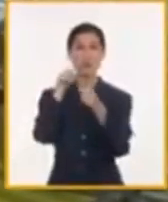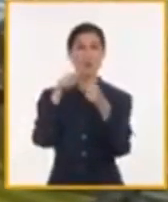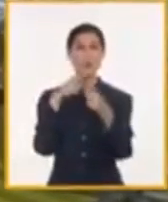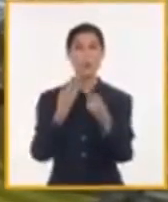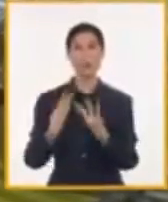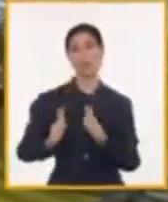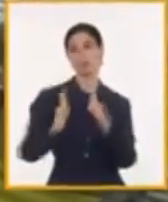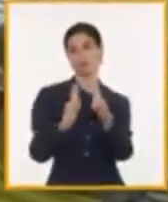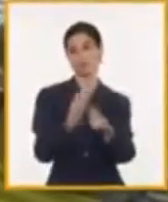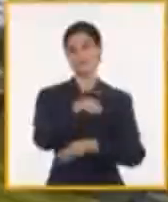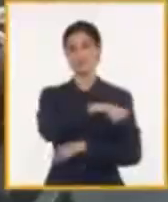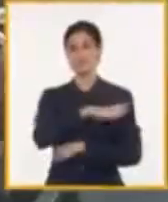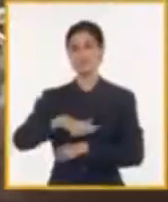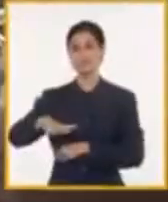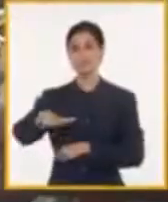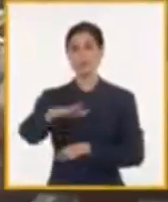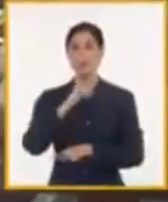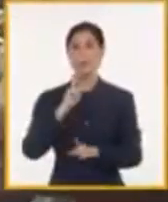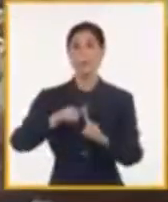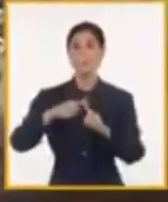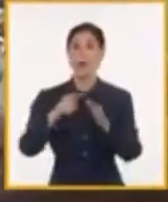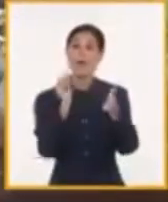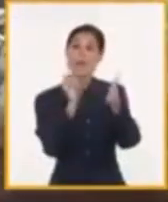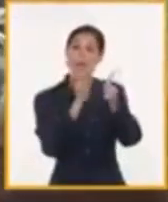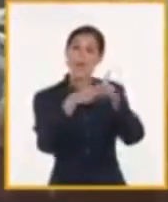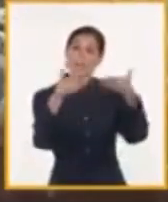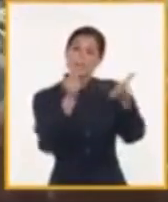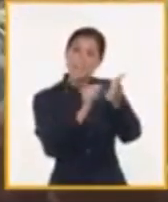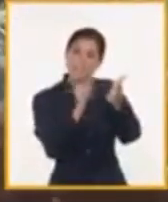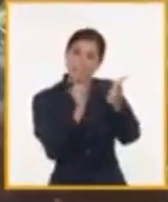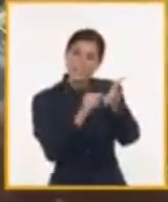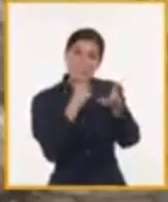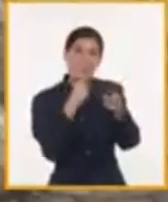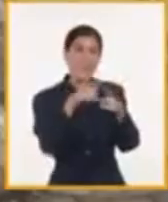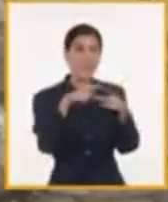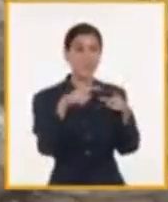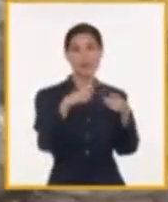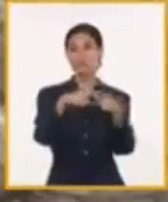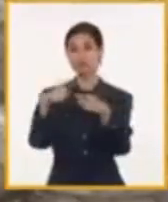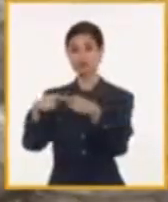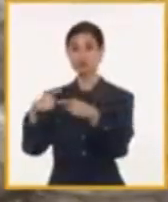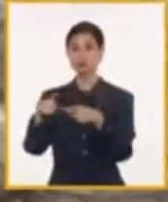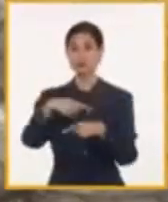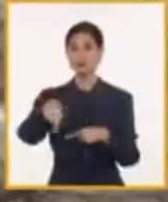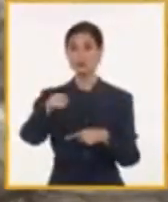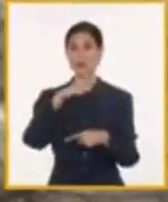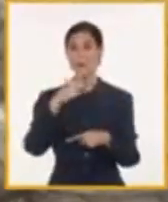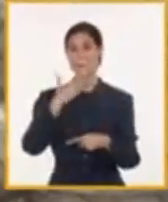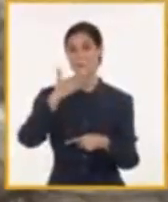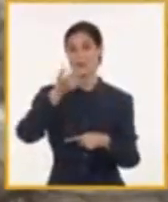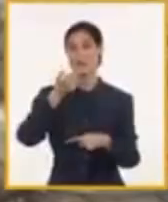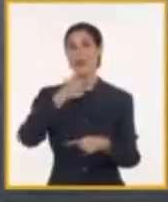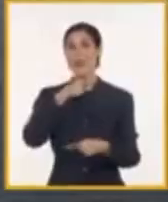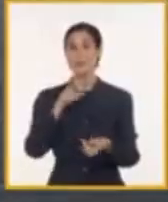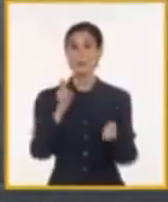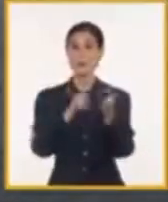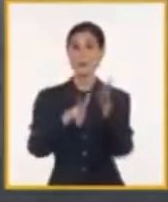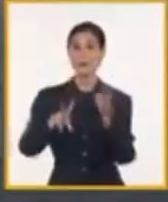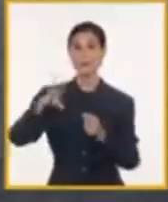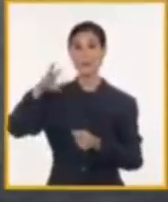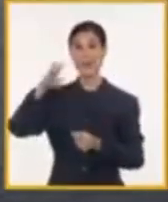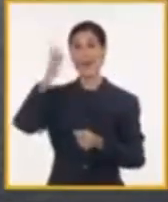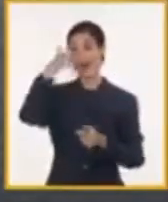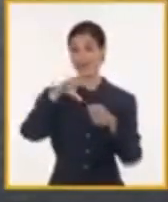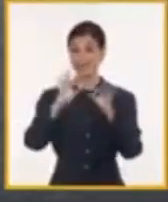la entrega de productos para dietas médicas, no solo de Vuelta Abajo, sino además de las provincias Artemisa, La Habana